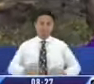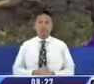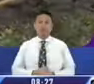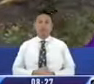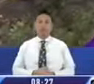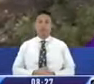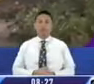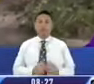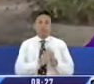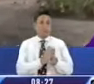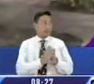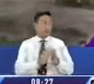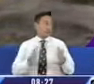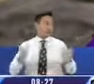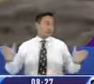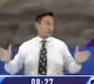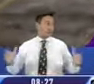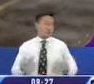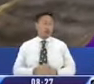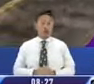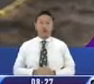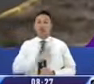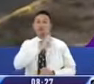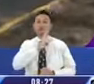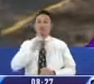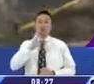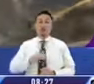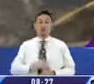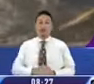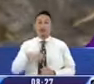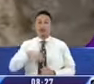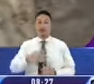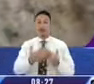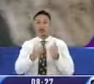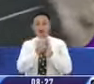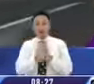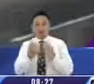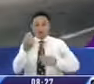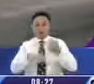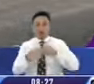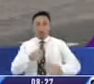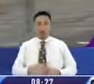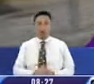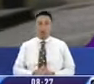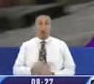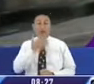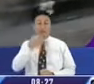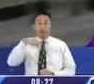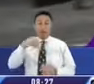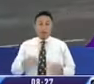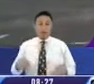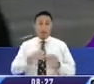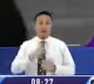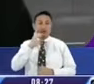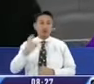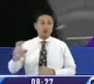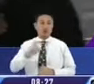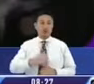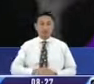todo este lugar son restaurantes, son lugares de venta de artesanía. Entonces va a mejorar y a fomentar el turismo en todo el sector. Muy